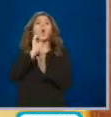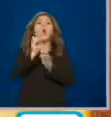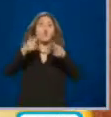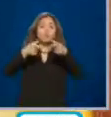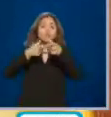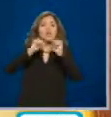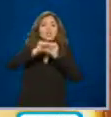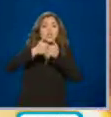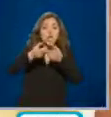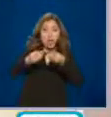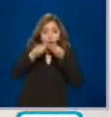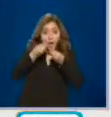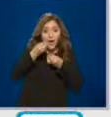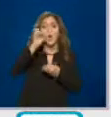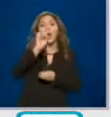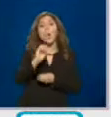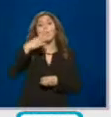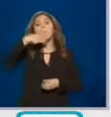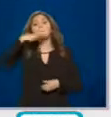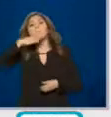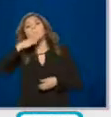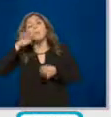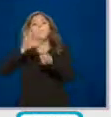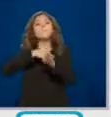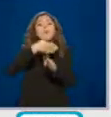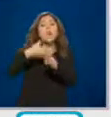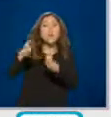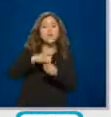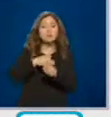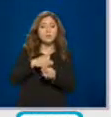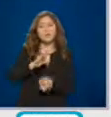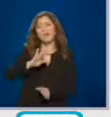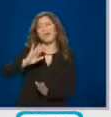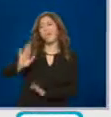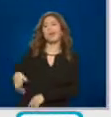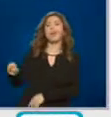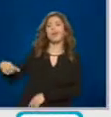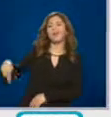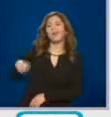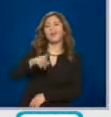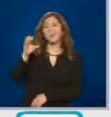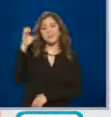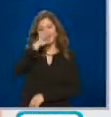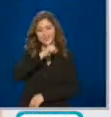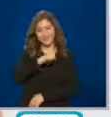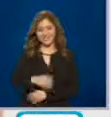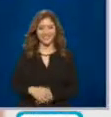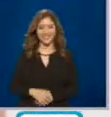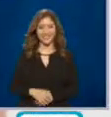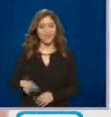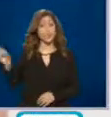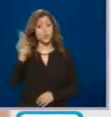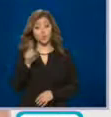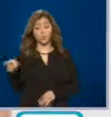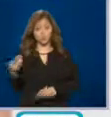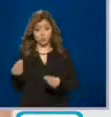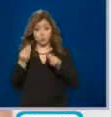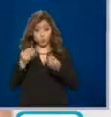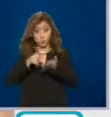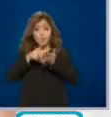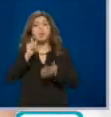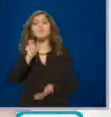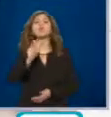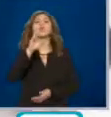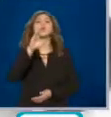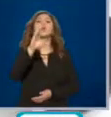de chicharrón, un elote con mayonesa. Ay, pues qué fresas. Eso no es una colación. Son muchas calorías. Una